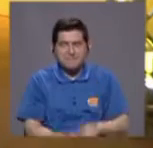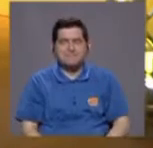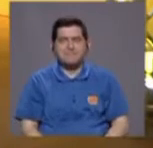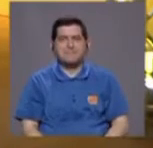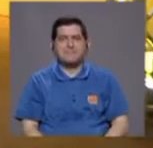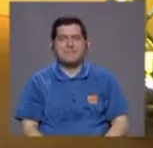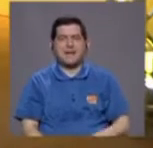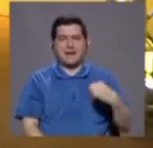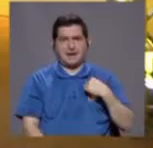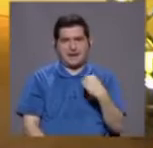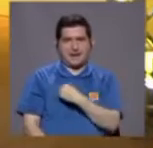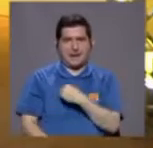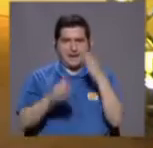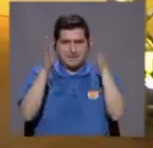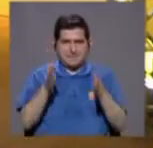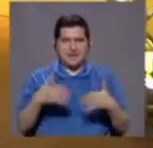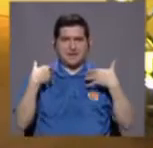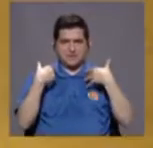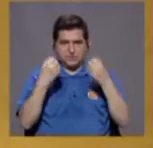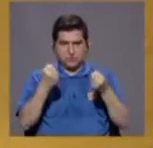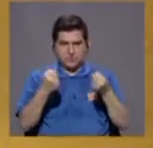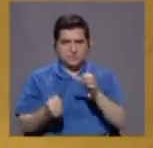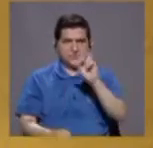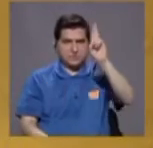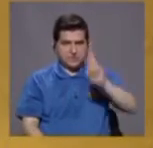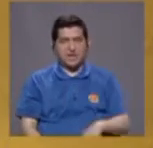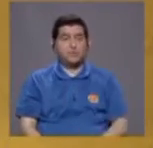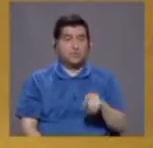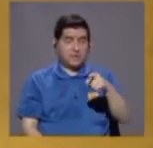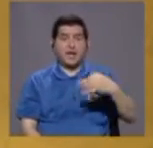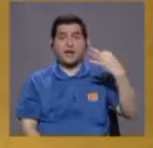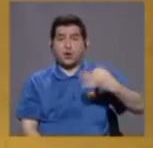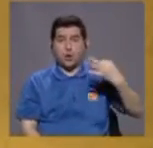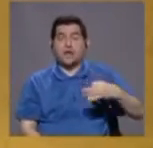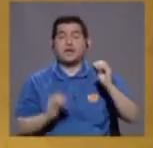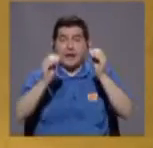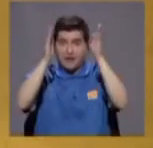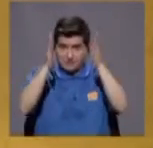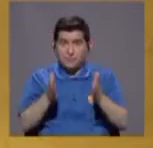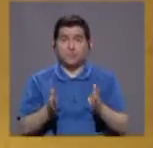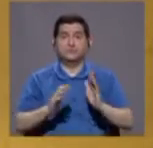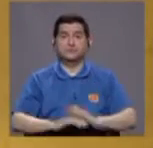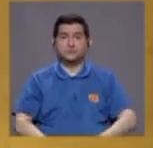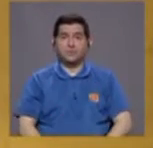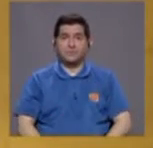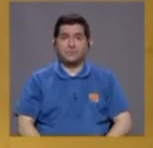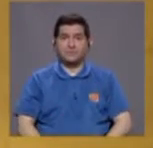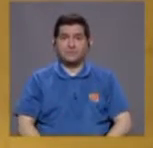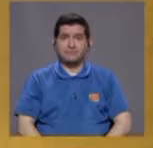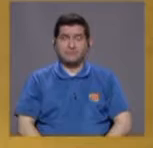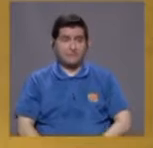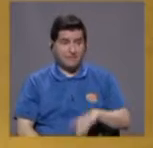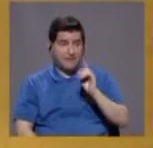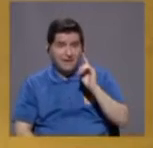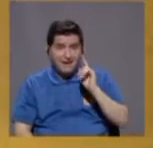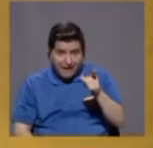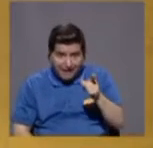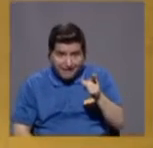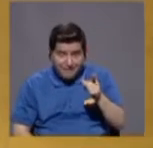y el primer ministro de Salud de Costa Rica, fue originalmente maestro, y cómo él